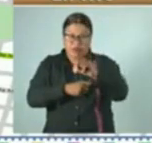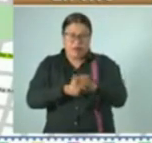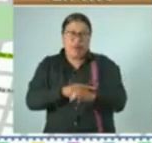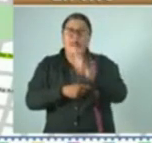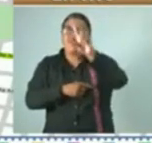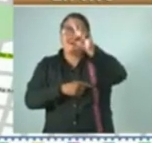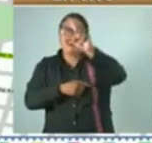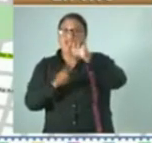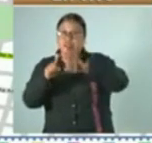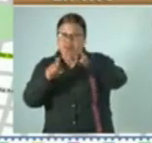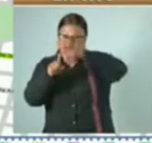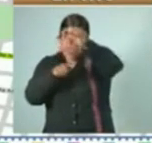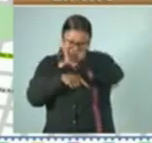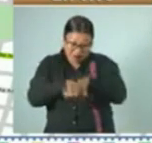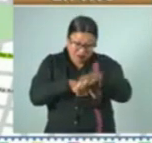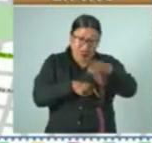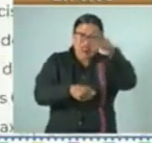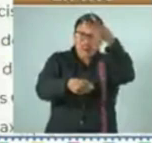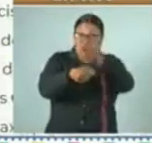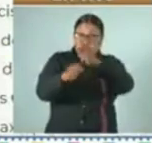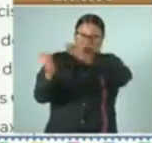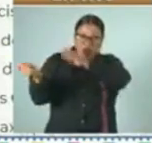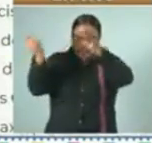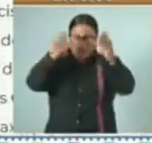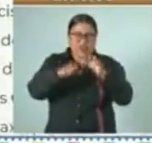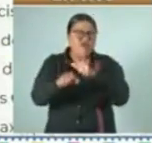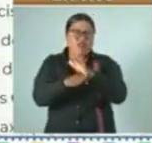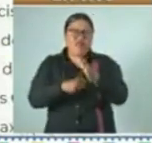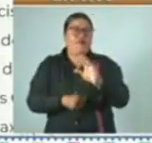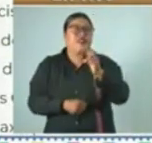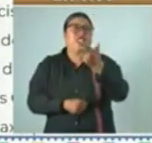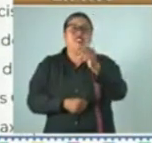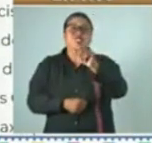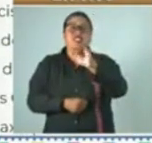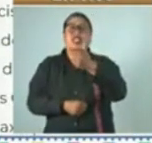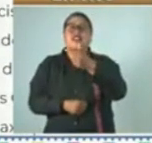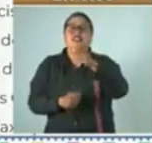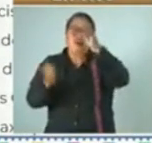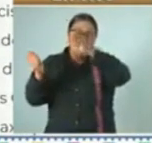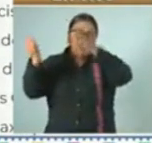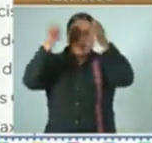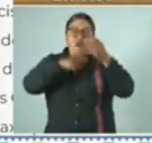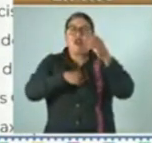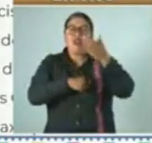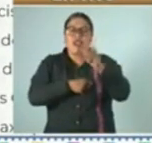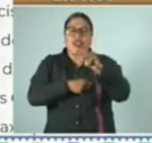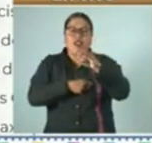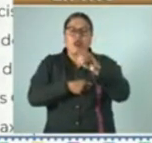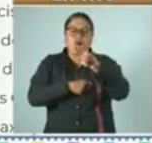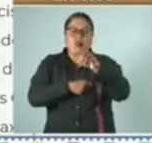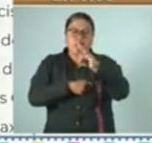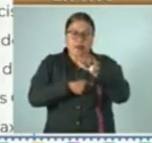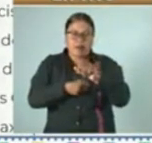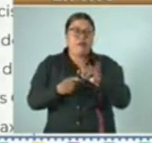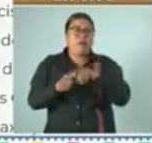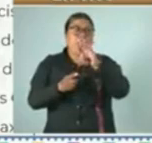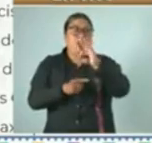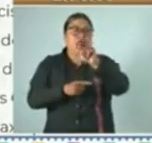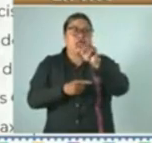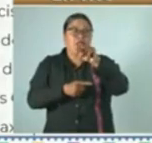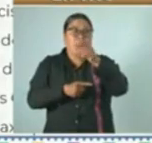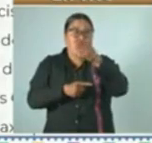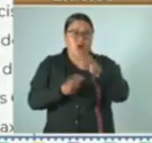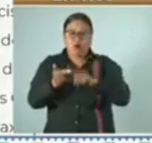delegaciones que participarán en el segundo desfile serán Chinas Oaxaqueñas de Genoveva Medina, San José Tenango, San